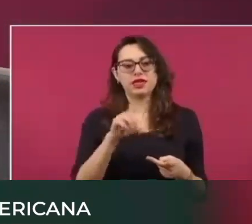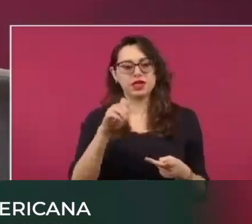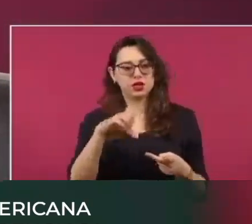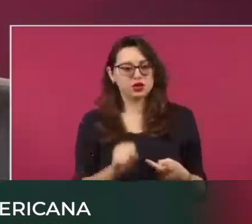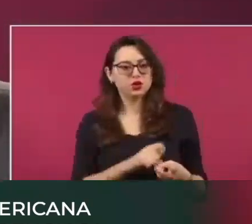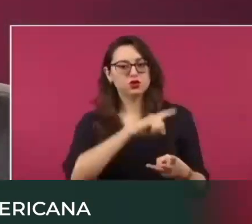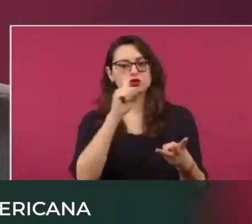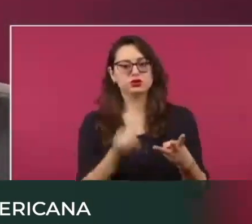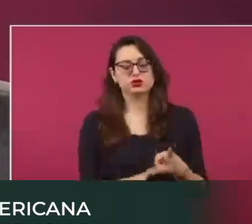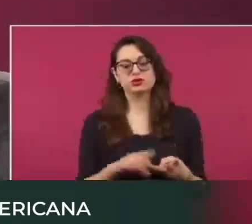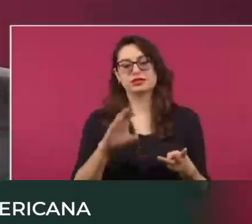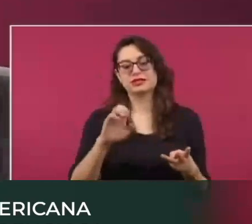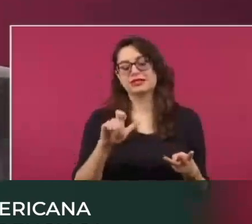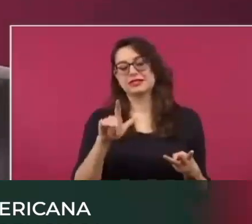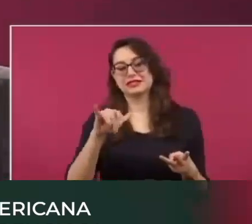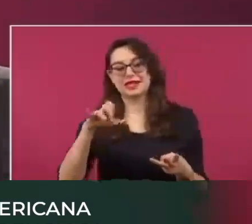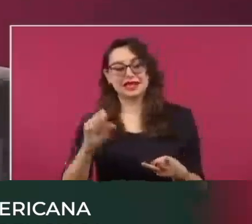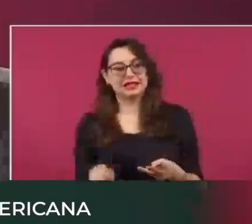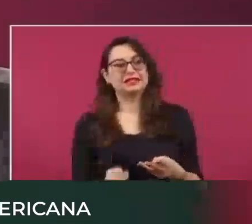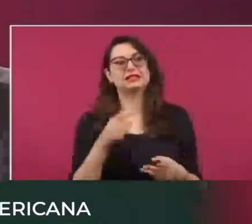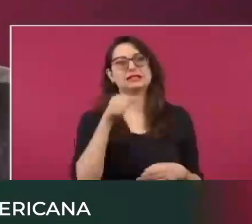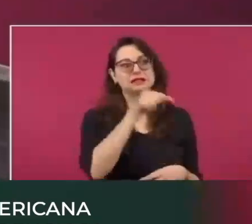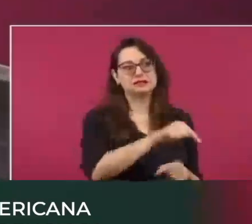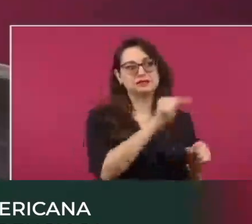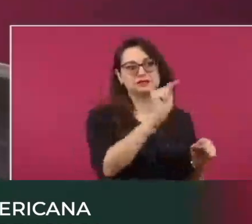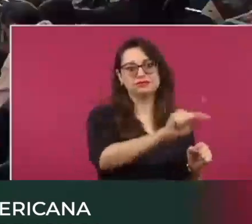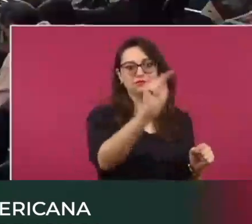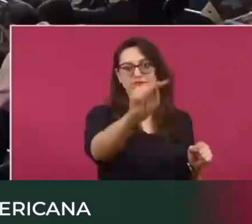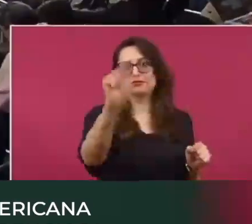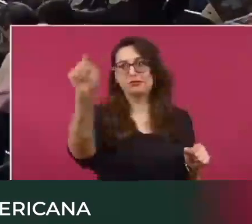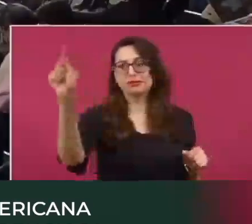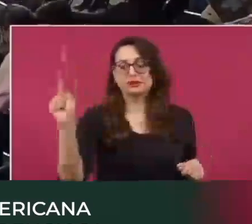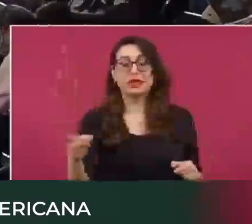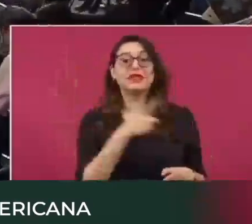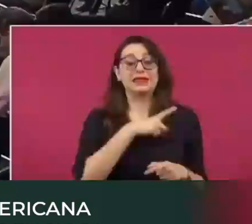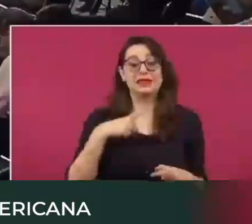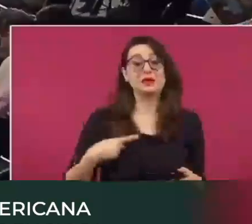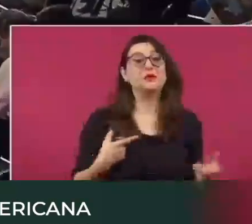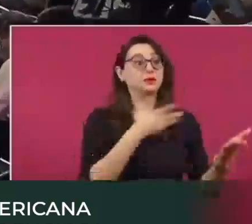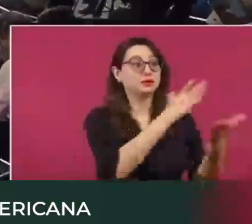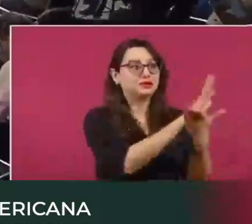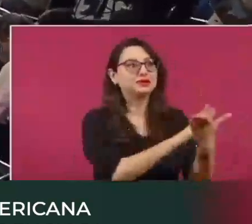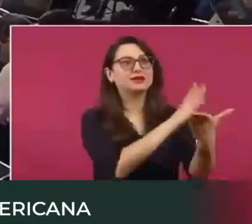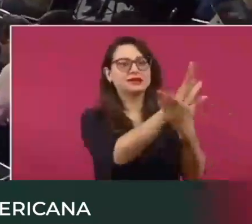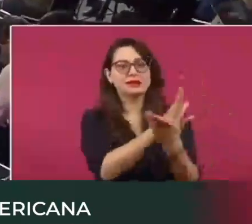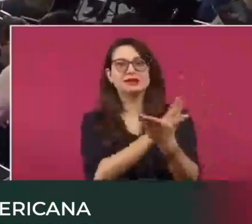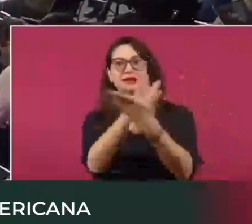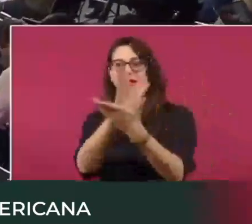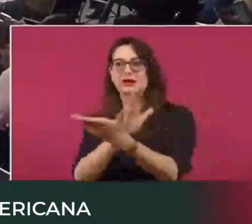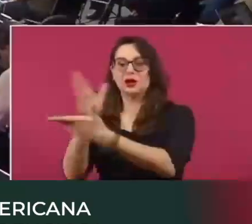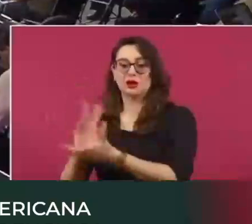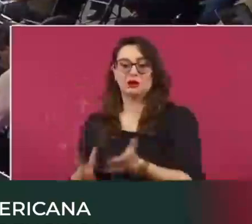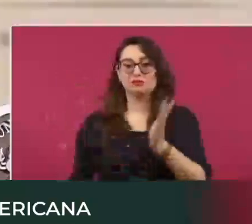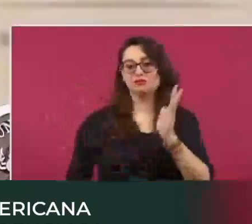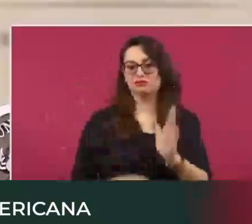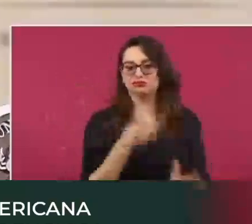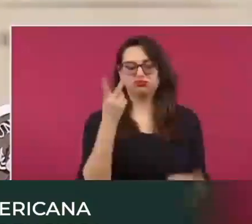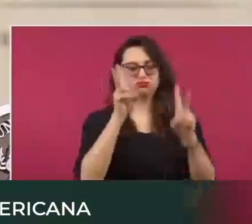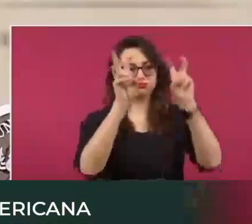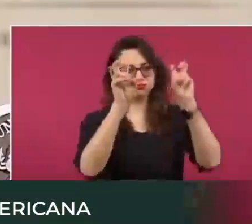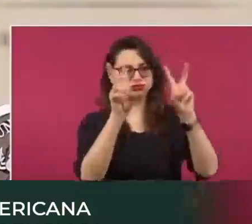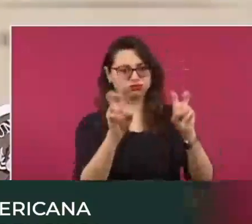por militares en 1974, López Obrador sostuvo que ya se está cumpliendo y con notable